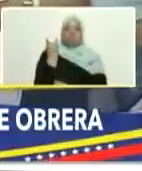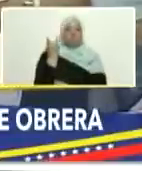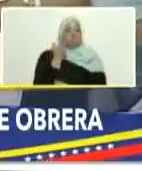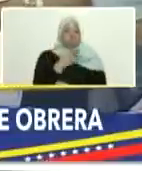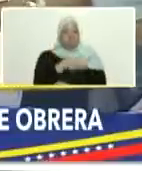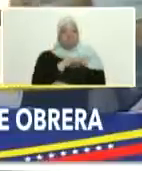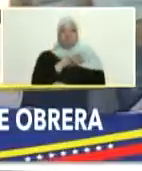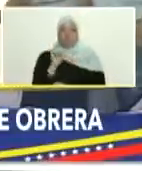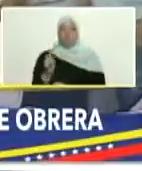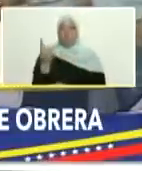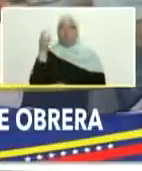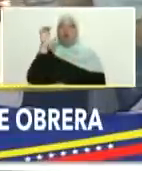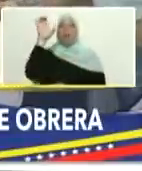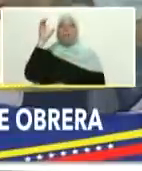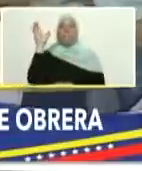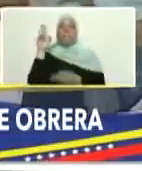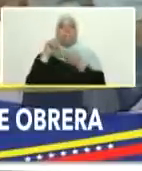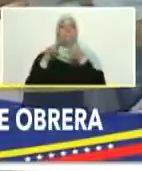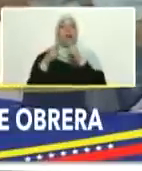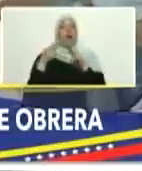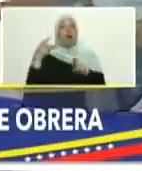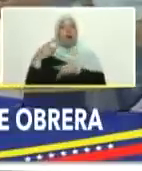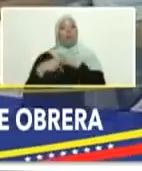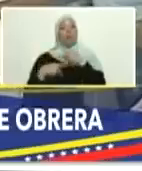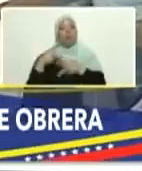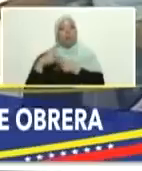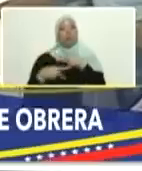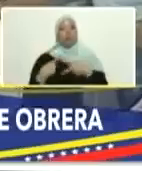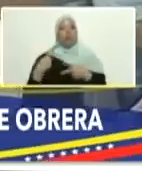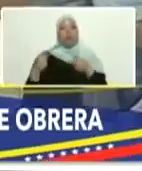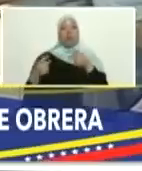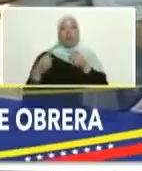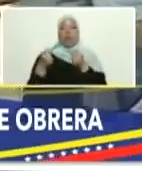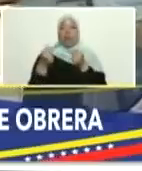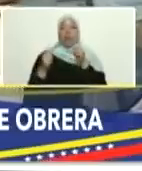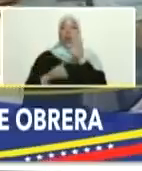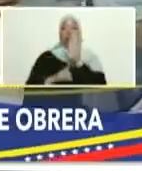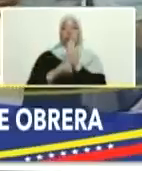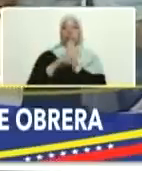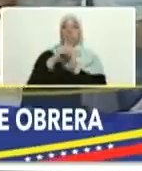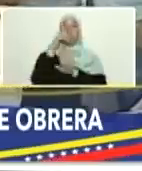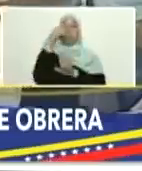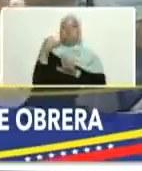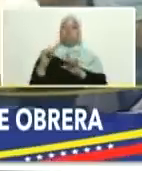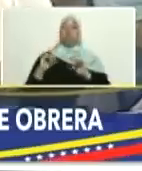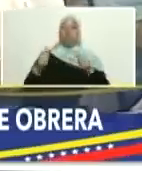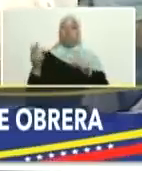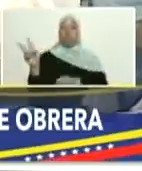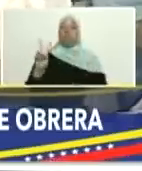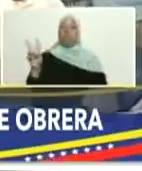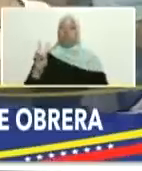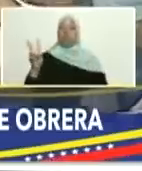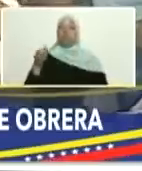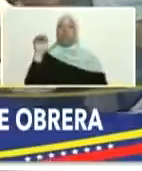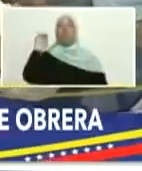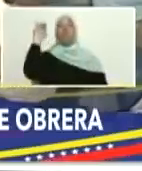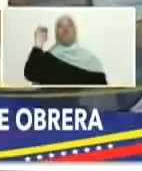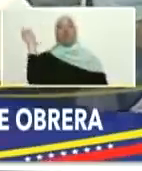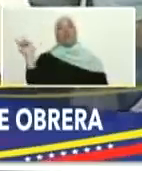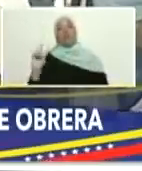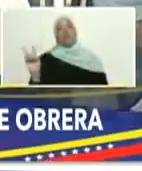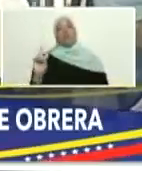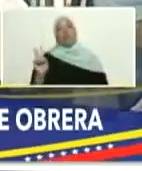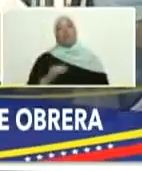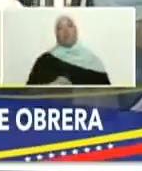patria es uno solo. La paz, la producción, la prosperidad, el renacimiento de Venezuela. Ese es el camino de Venezuela.